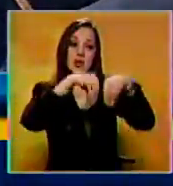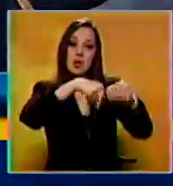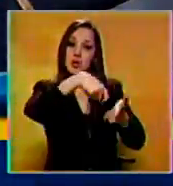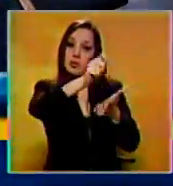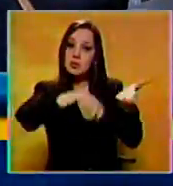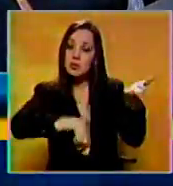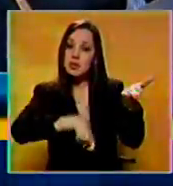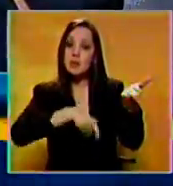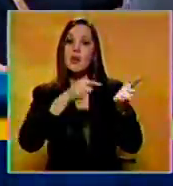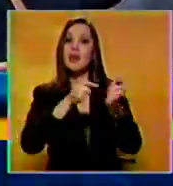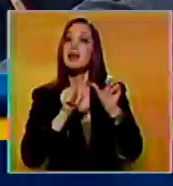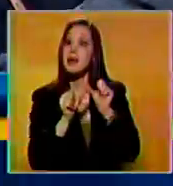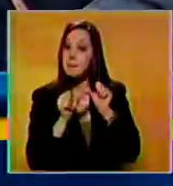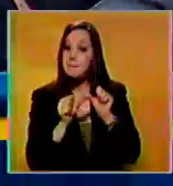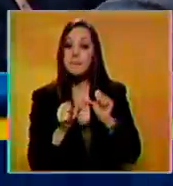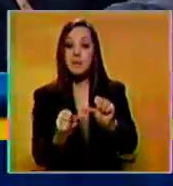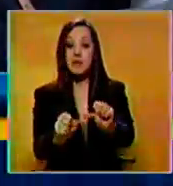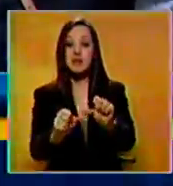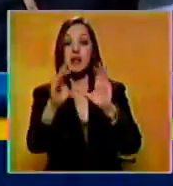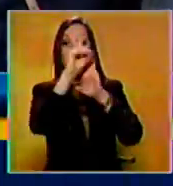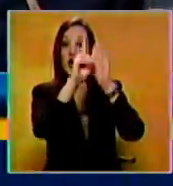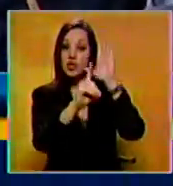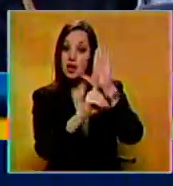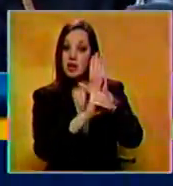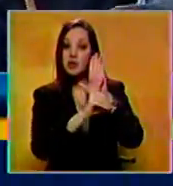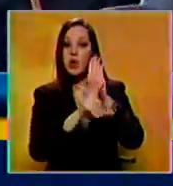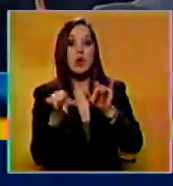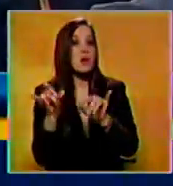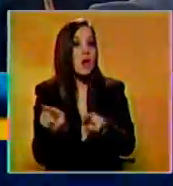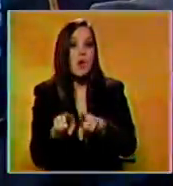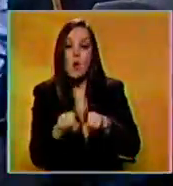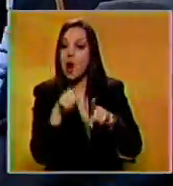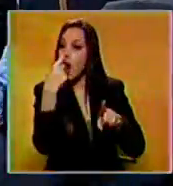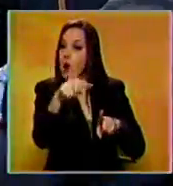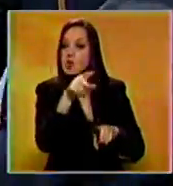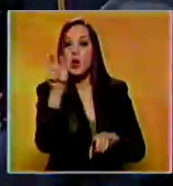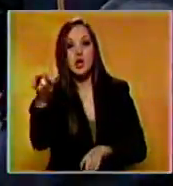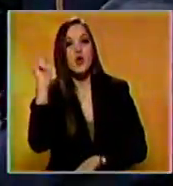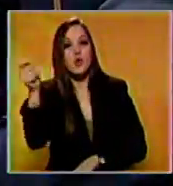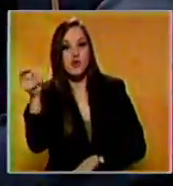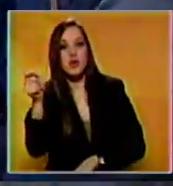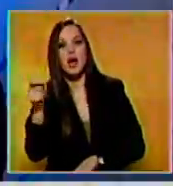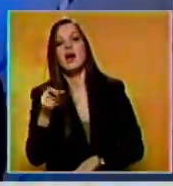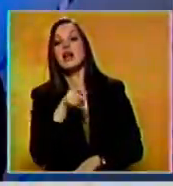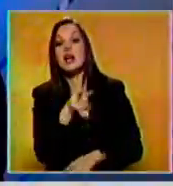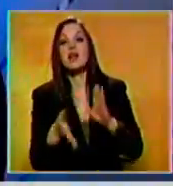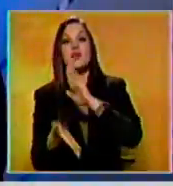que establece la permanencia de los derechos de los jubilados. Ellos acudirán a la Defensoría del Pueblo.